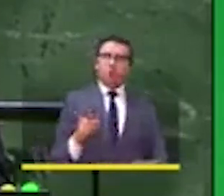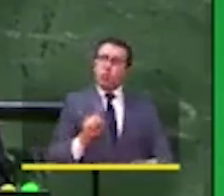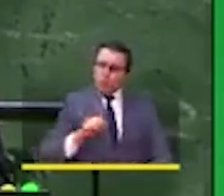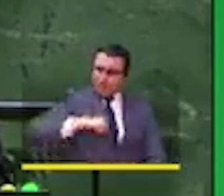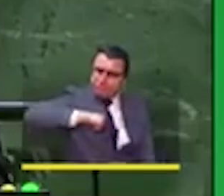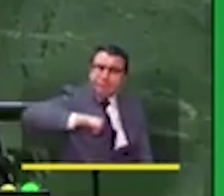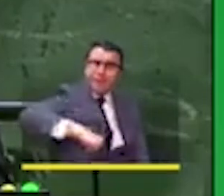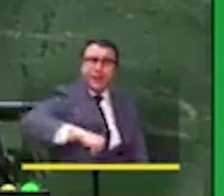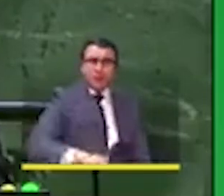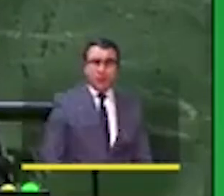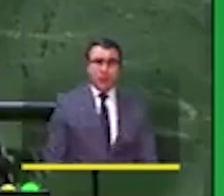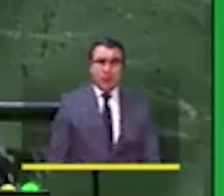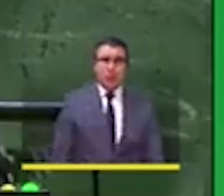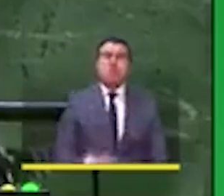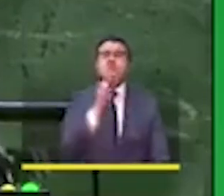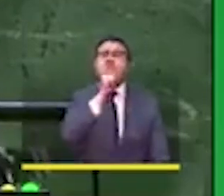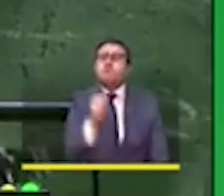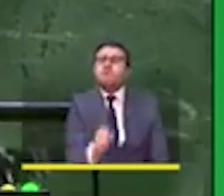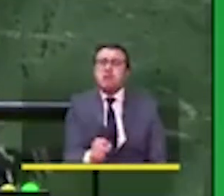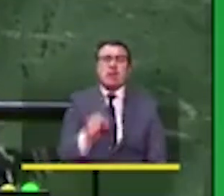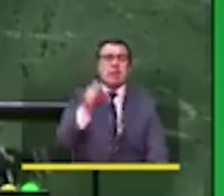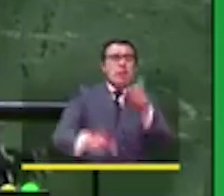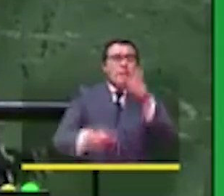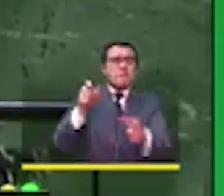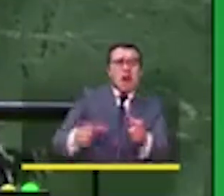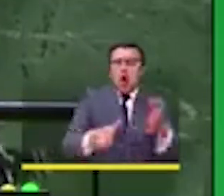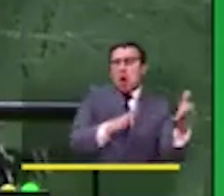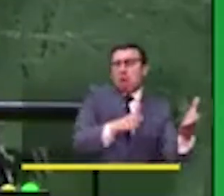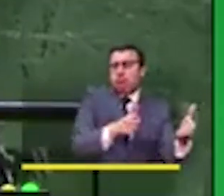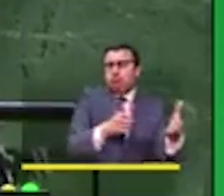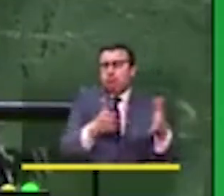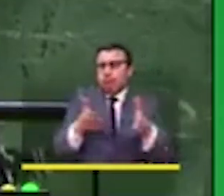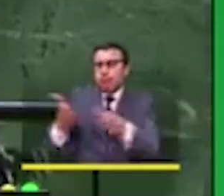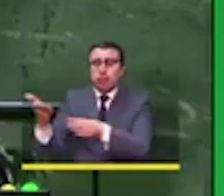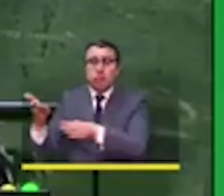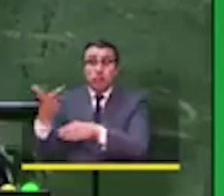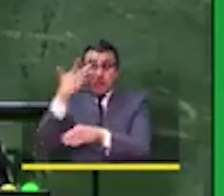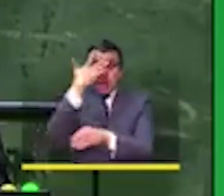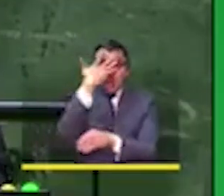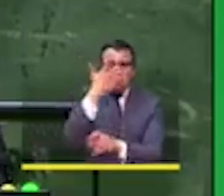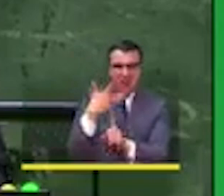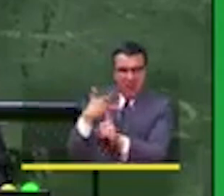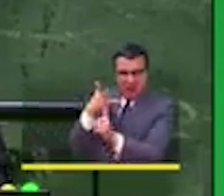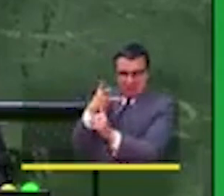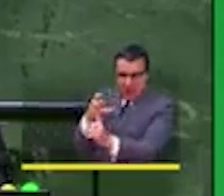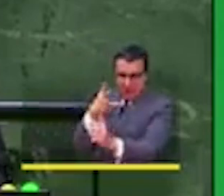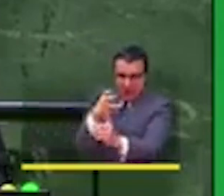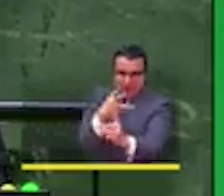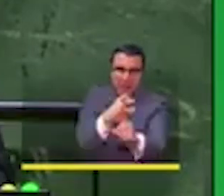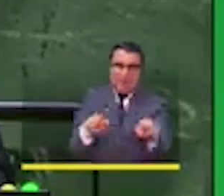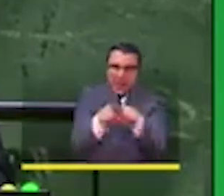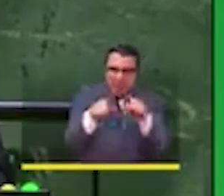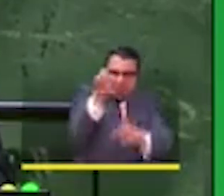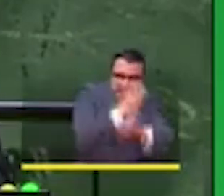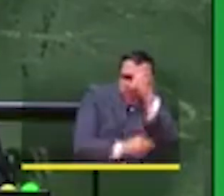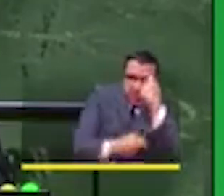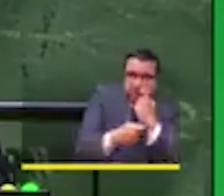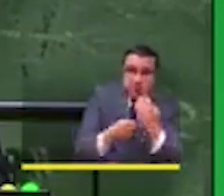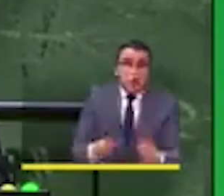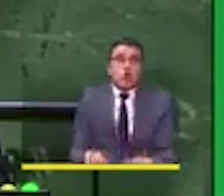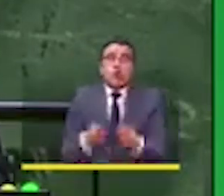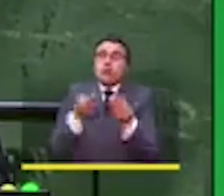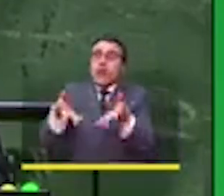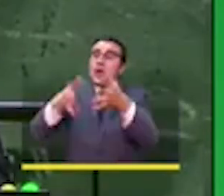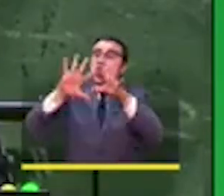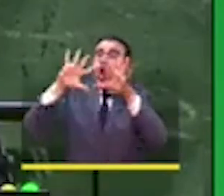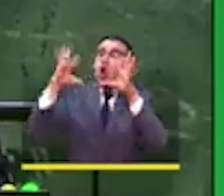Murieron millones de viejos y de gentes porque la vacuna fue una mercancía y no un bien de la